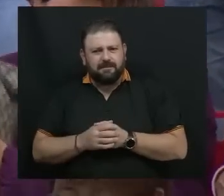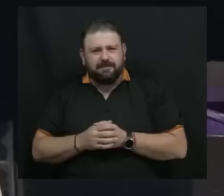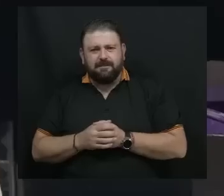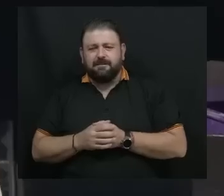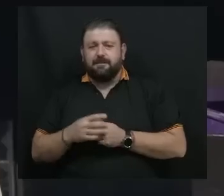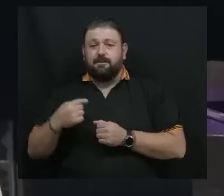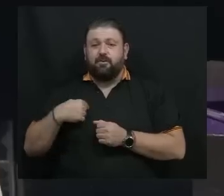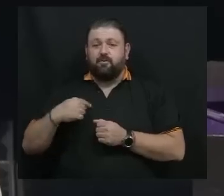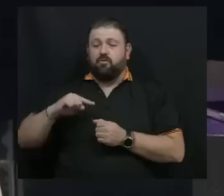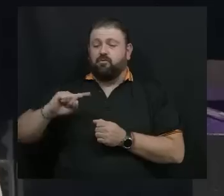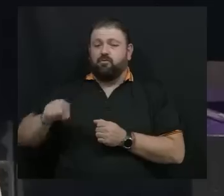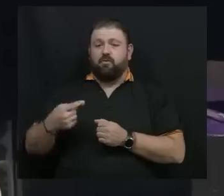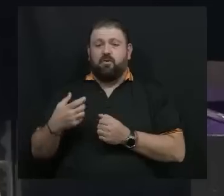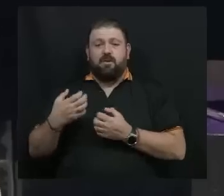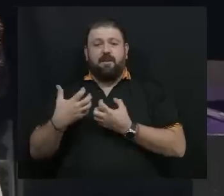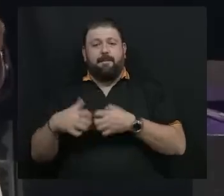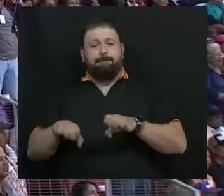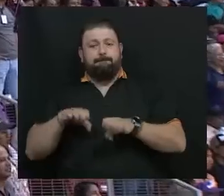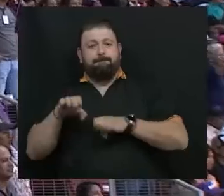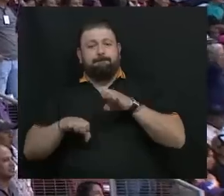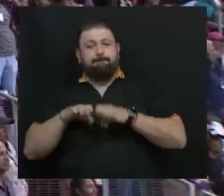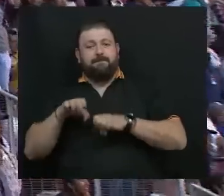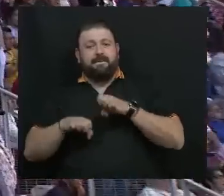¡Soy empresario OmniLife!